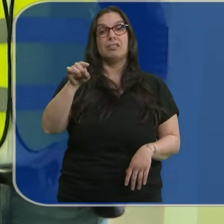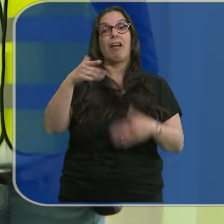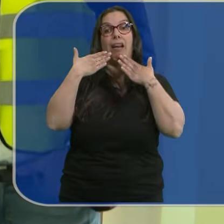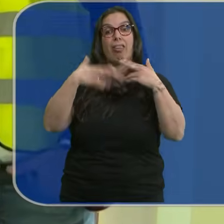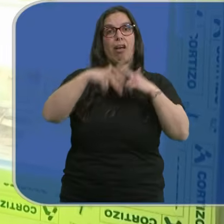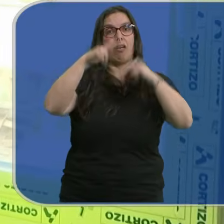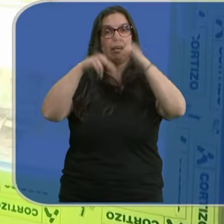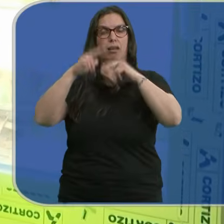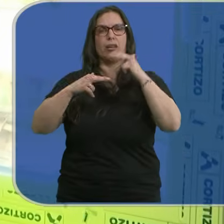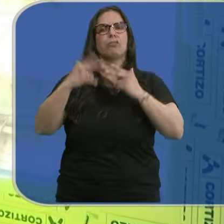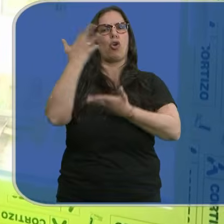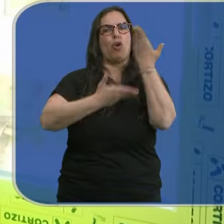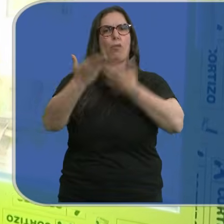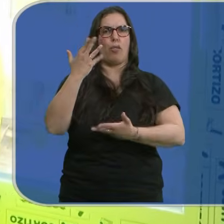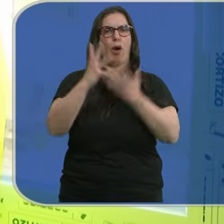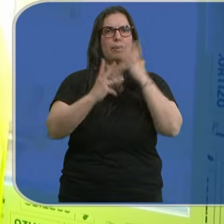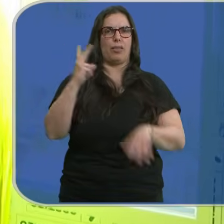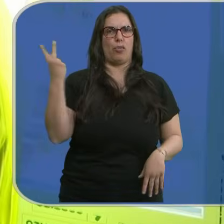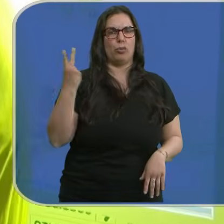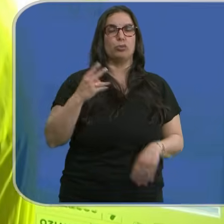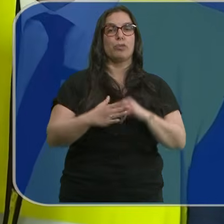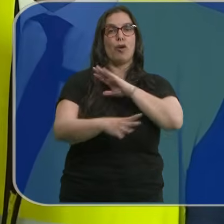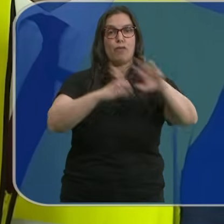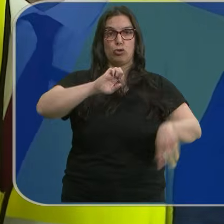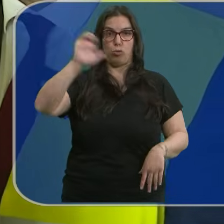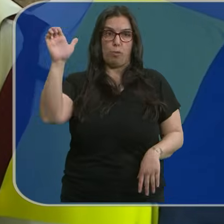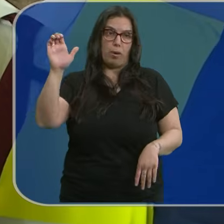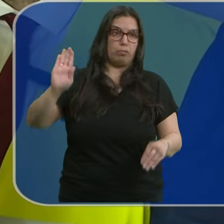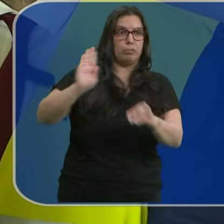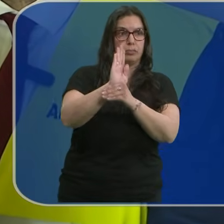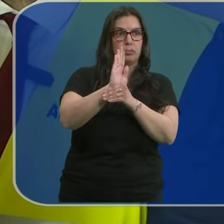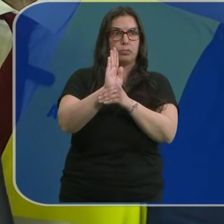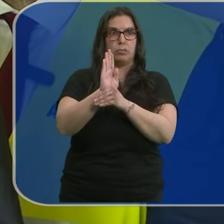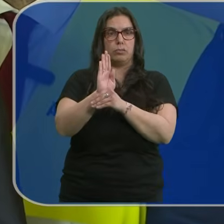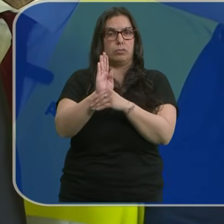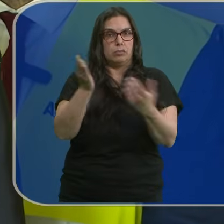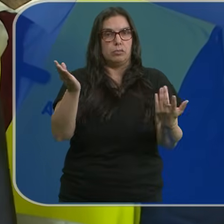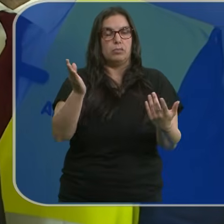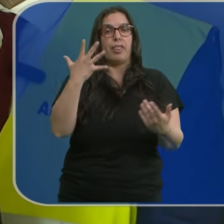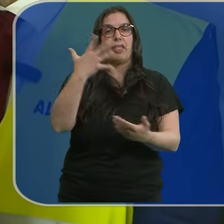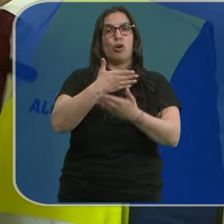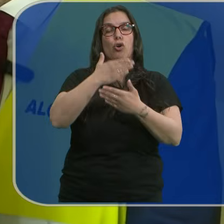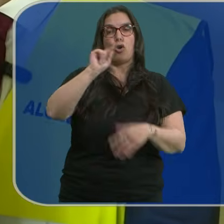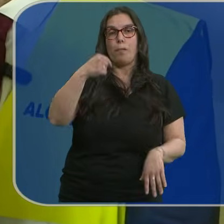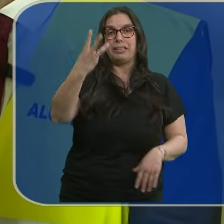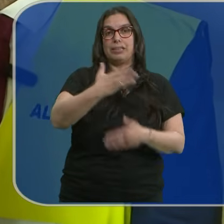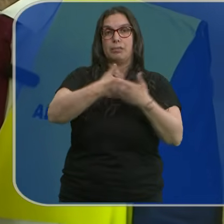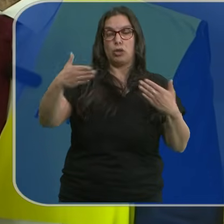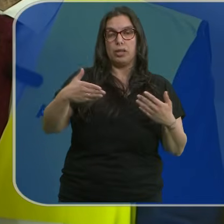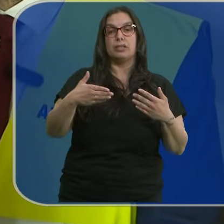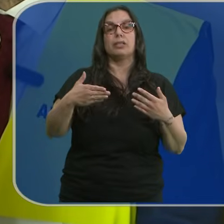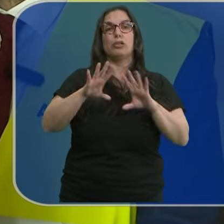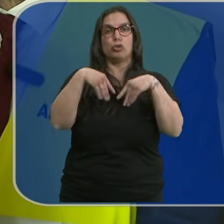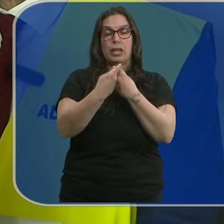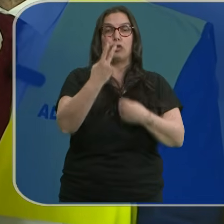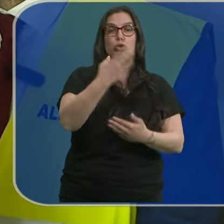gracias a la colaboración entre administraciones. Participando fondos europeos, porque estas 40 viviendas es una inversión de 5,3 millones, de los cuales 2 millones